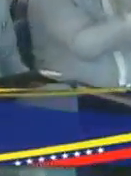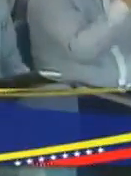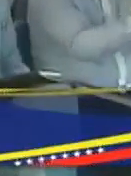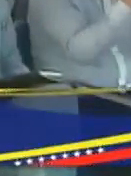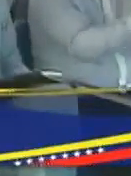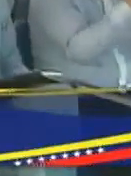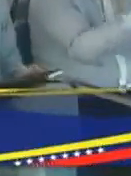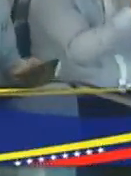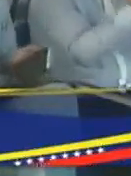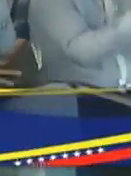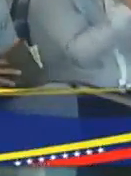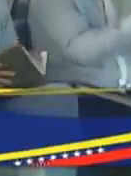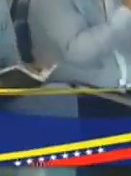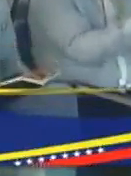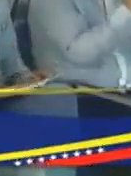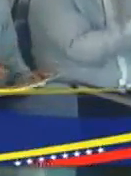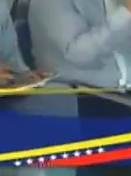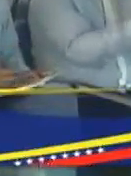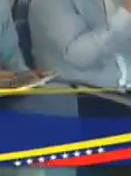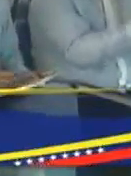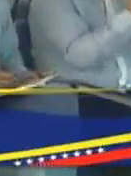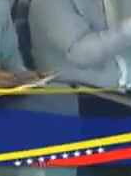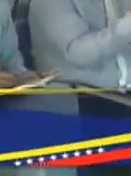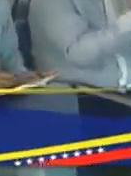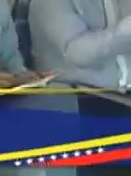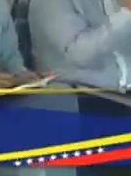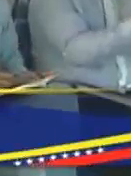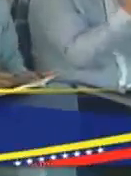Más de 1.400 historiadores inscritos,